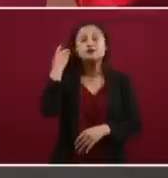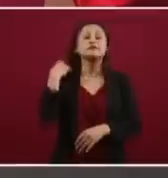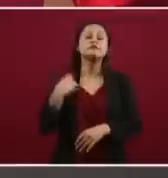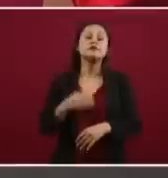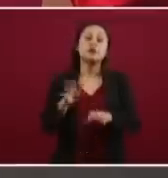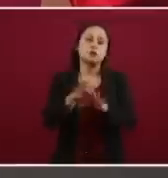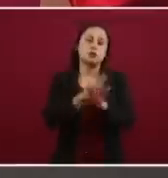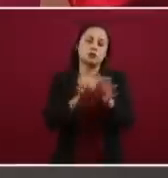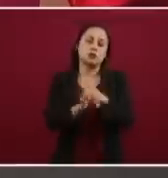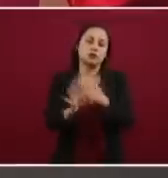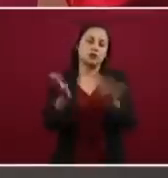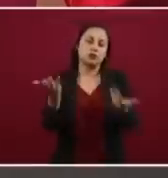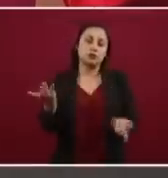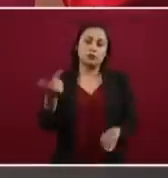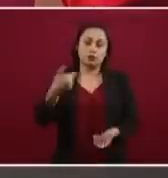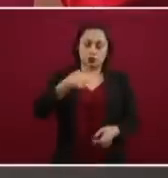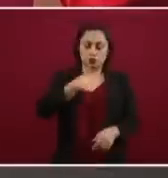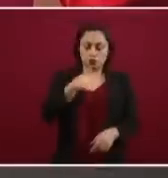no hubiese